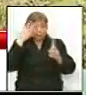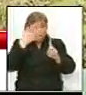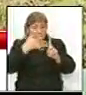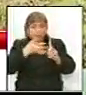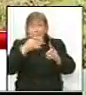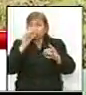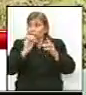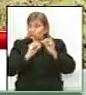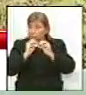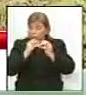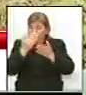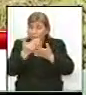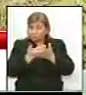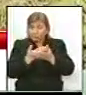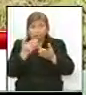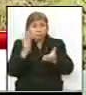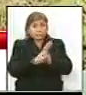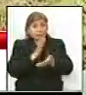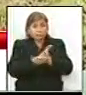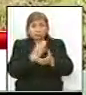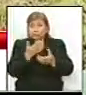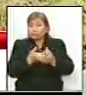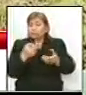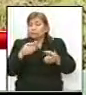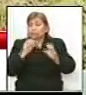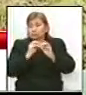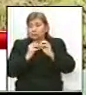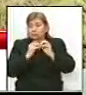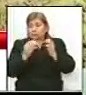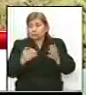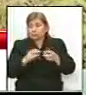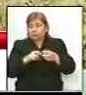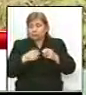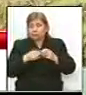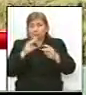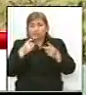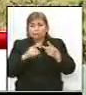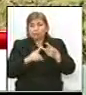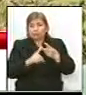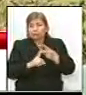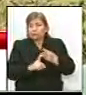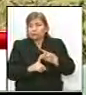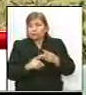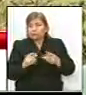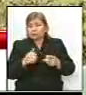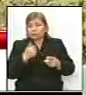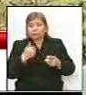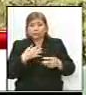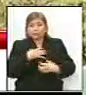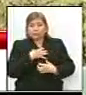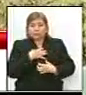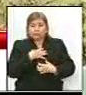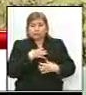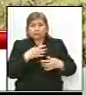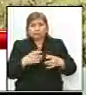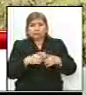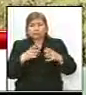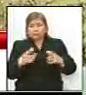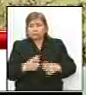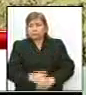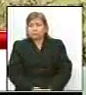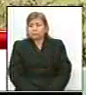la factibilidad, ellos hicieron el expediente y ellos tienen que solucionarnos este problema. Segundo, otra indignación tan grande, congresista.